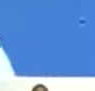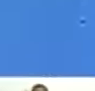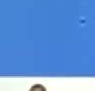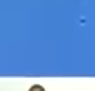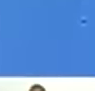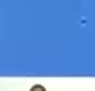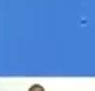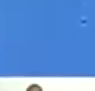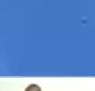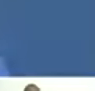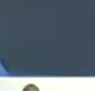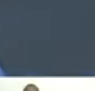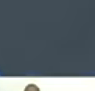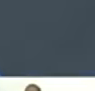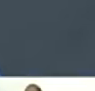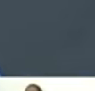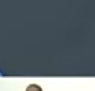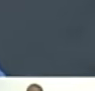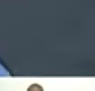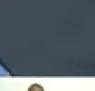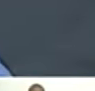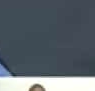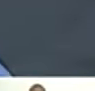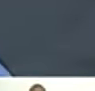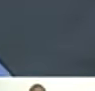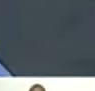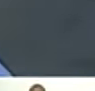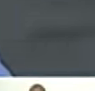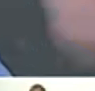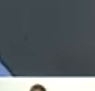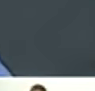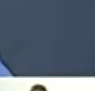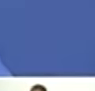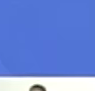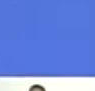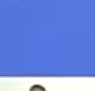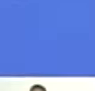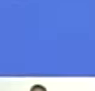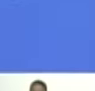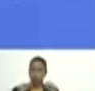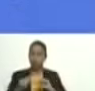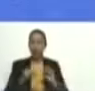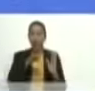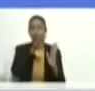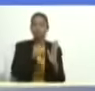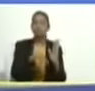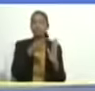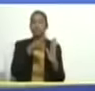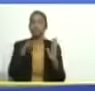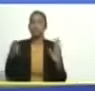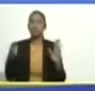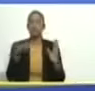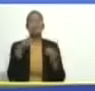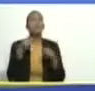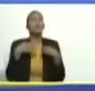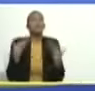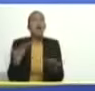Nadie. Así que bueno, vamos a ajustar las agendas de trabajo, vamos a ajustar las